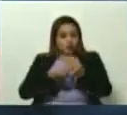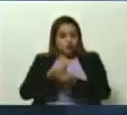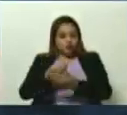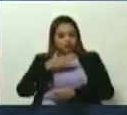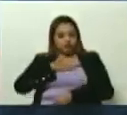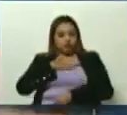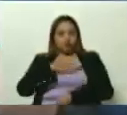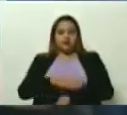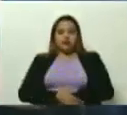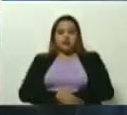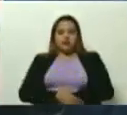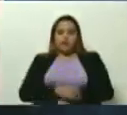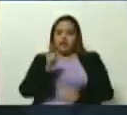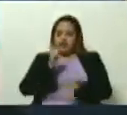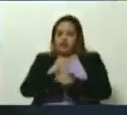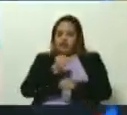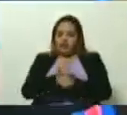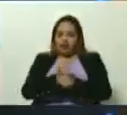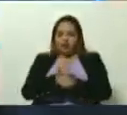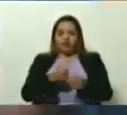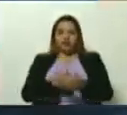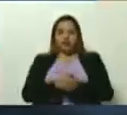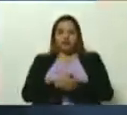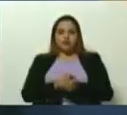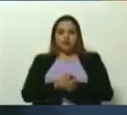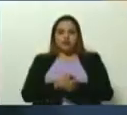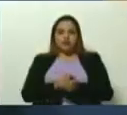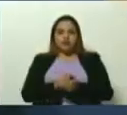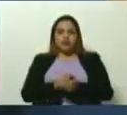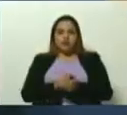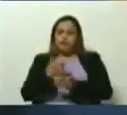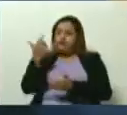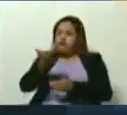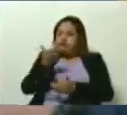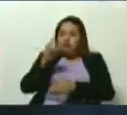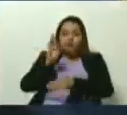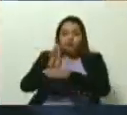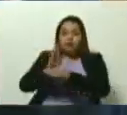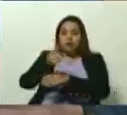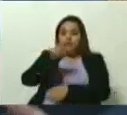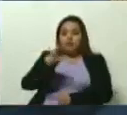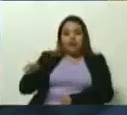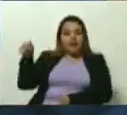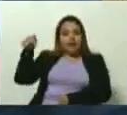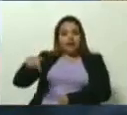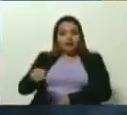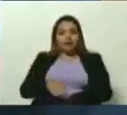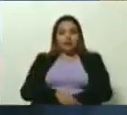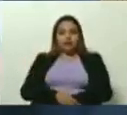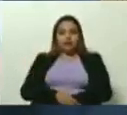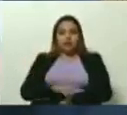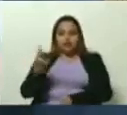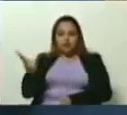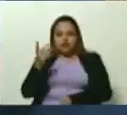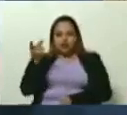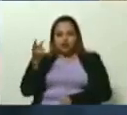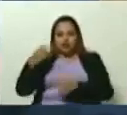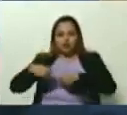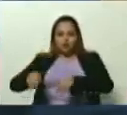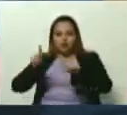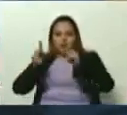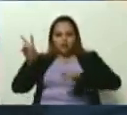una gestión que se vuelca a la protección del pueblo. Y aquí en esta segunda edición